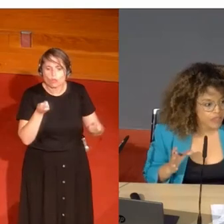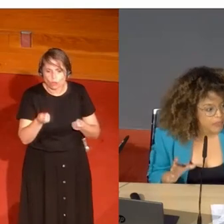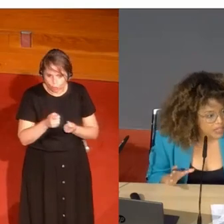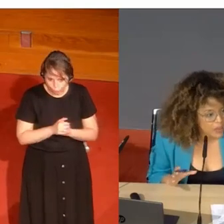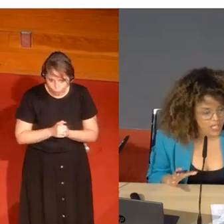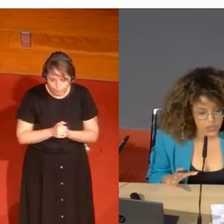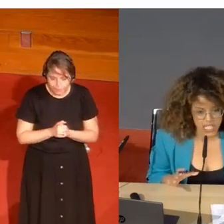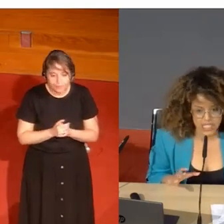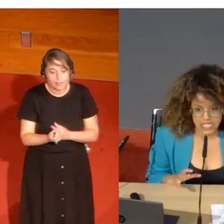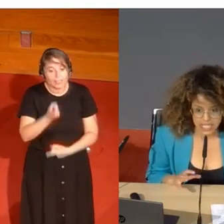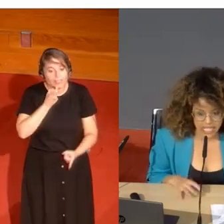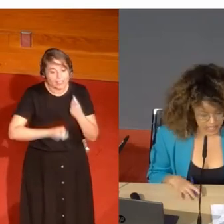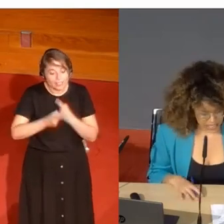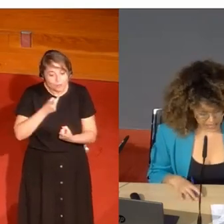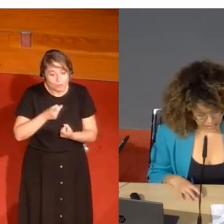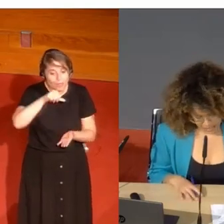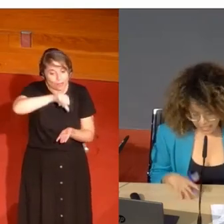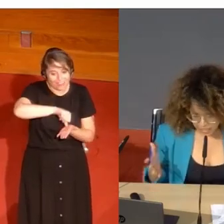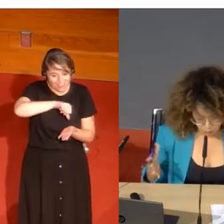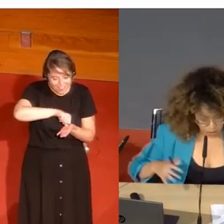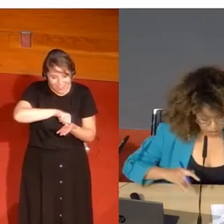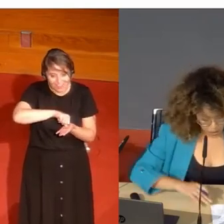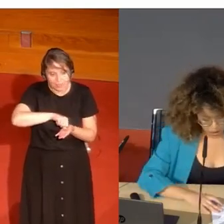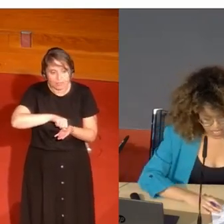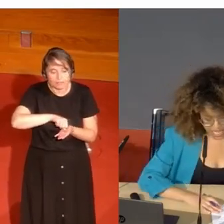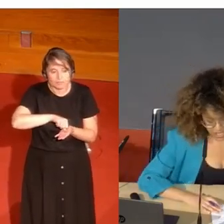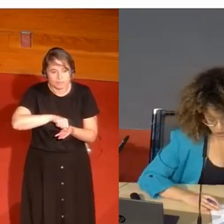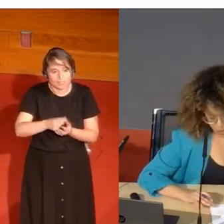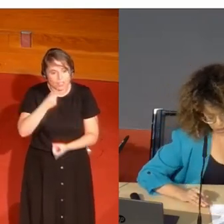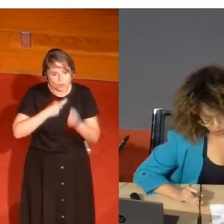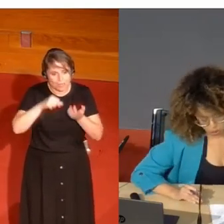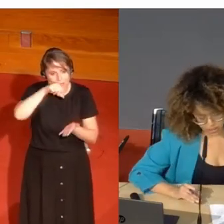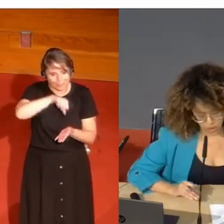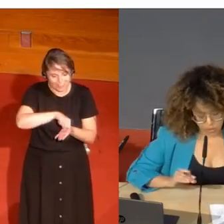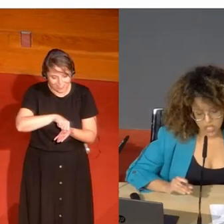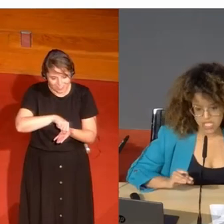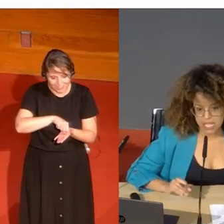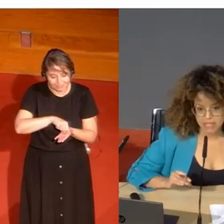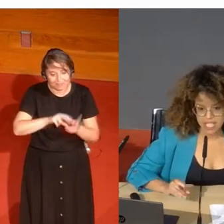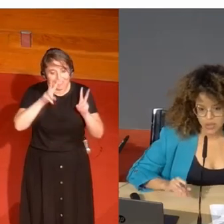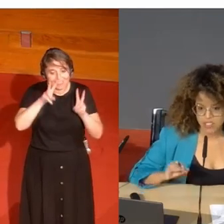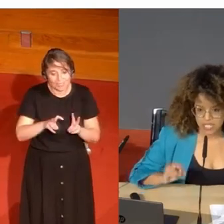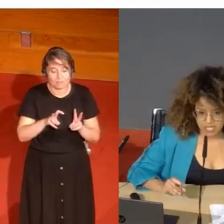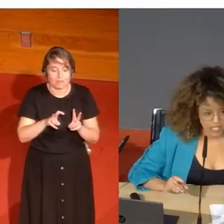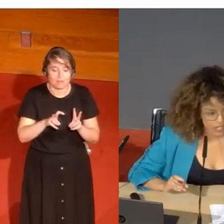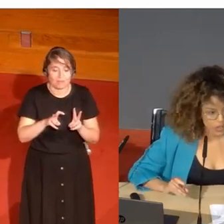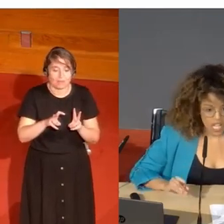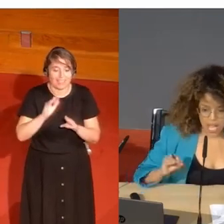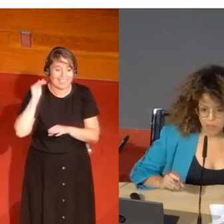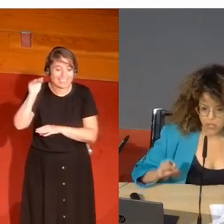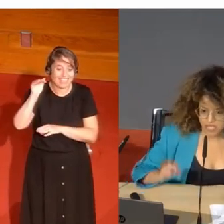pasa que la información que nos llega desde Irán y ahí hay que conocerlo Es sobre todo de los medios que están basados en el